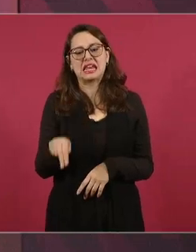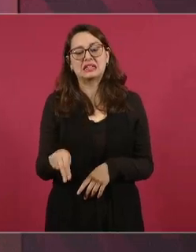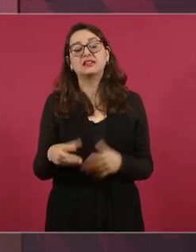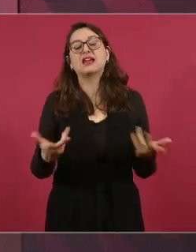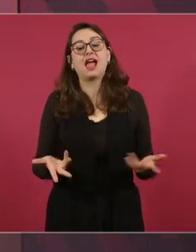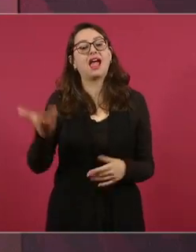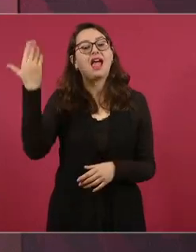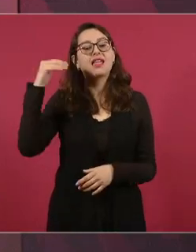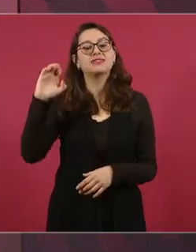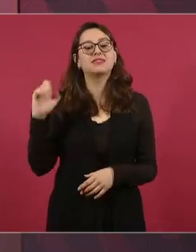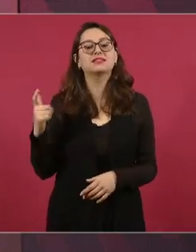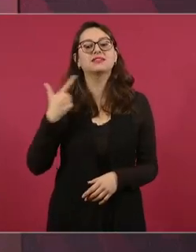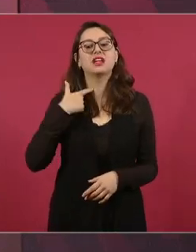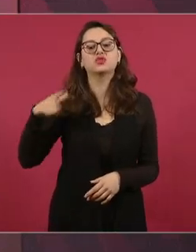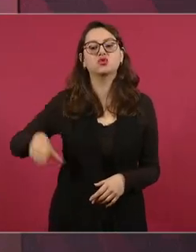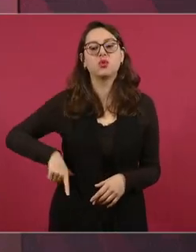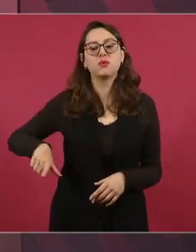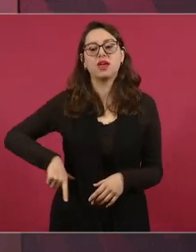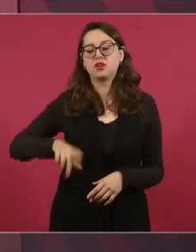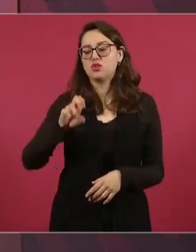del gobierno de Salinas.